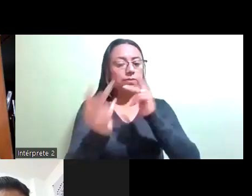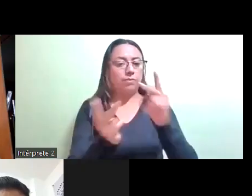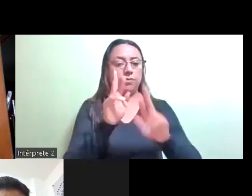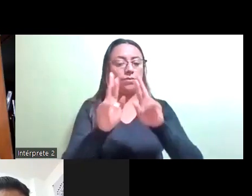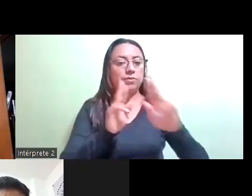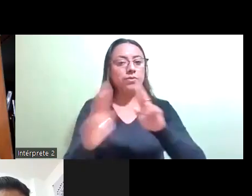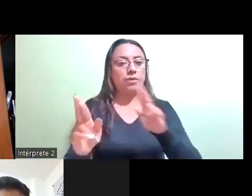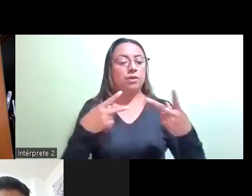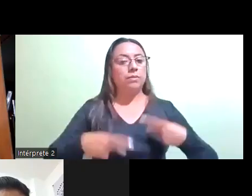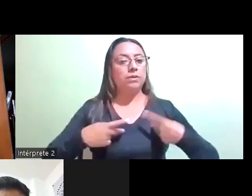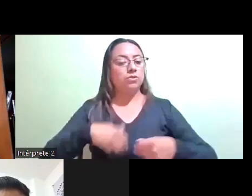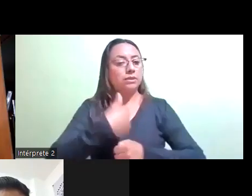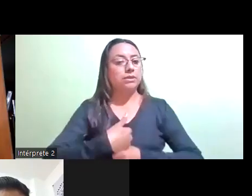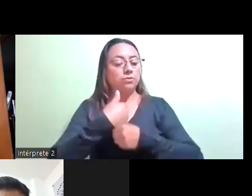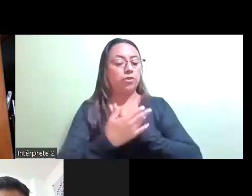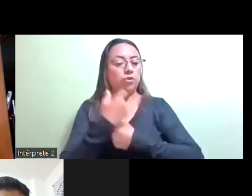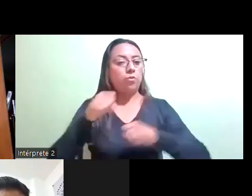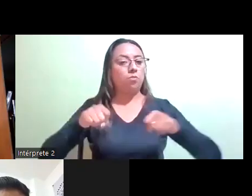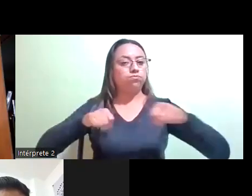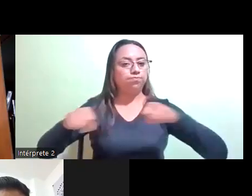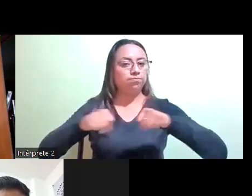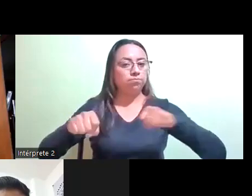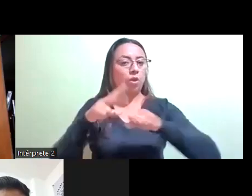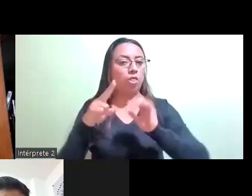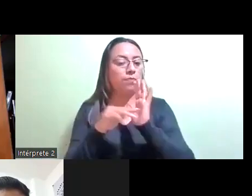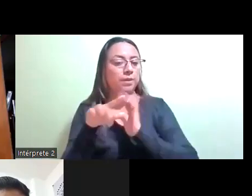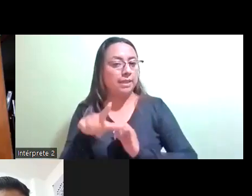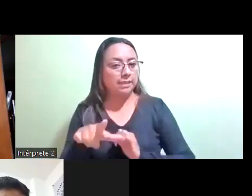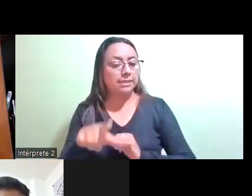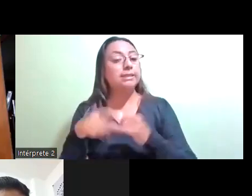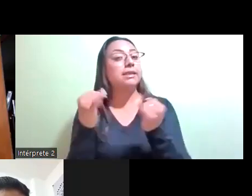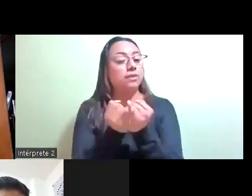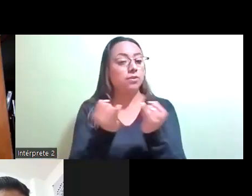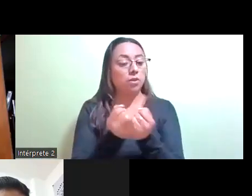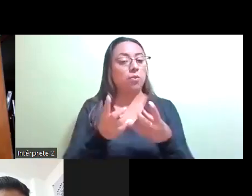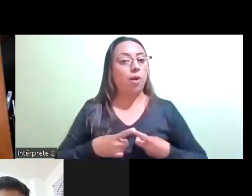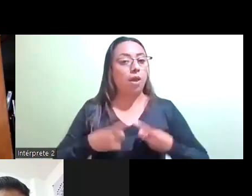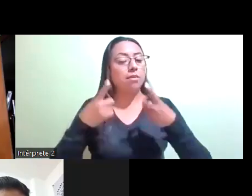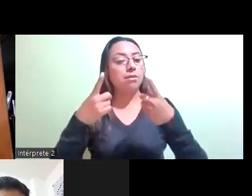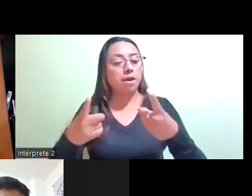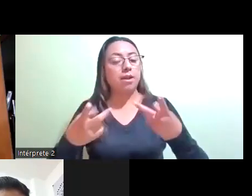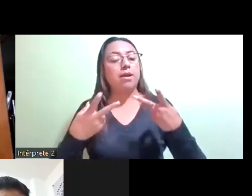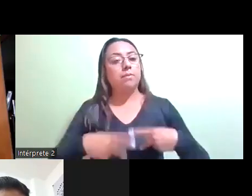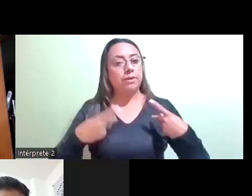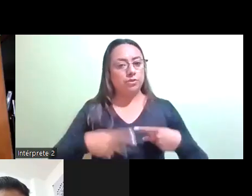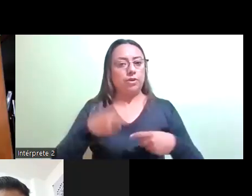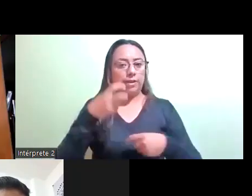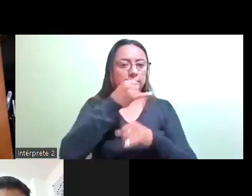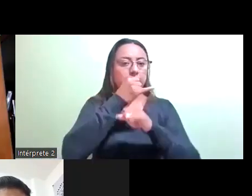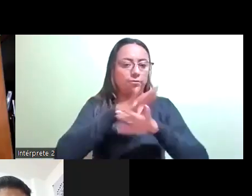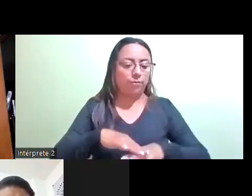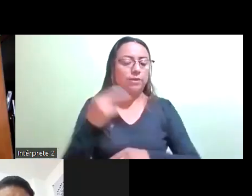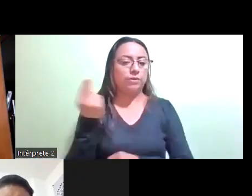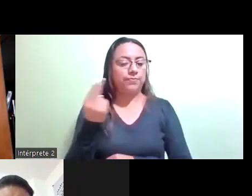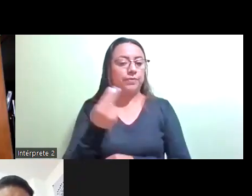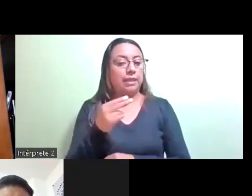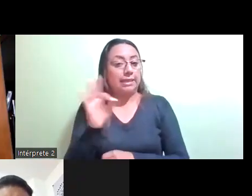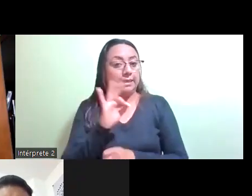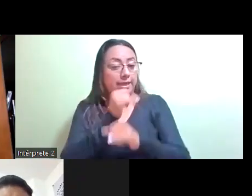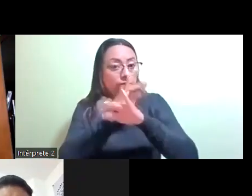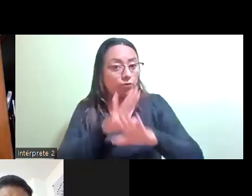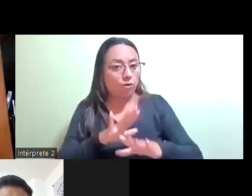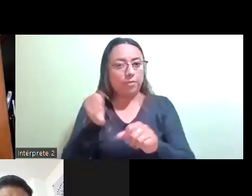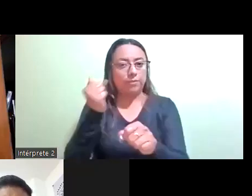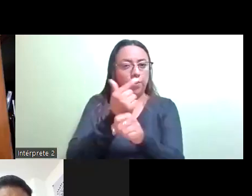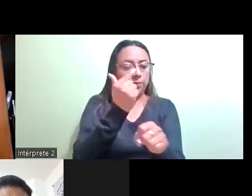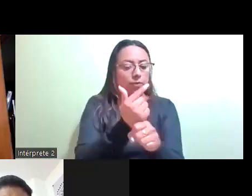sismo de 2017, y así entregar a la persona recurrente la información localizada. En caso de que la información localizada contenga